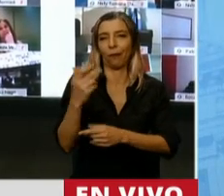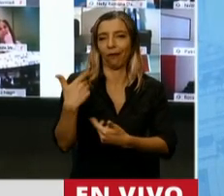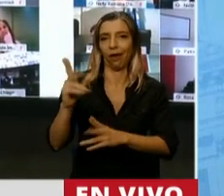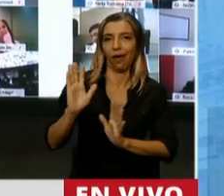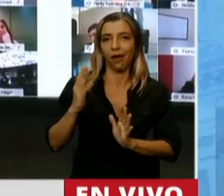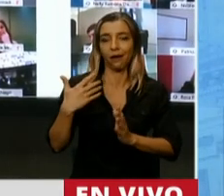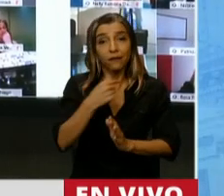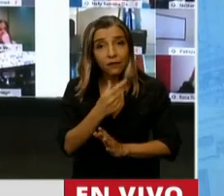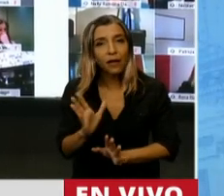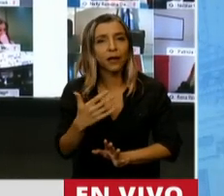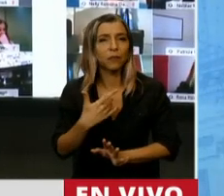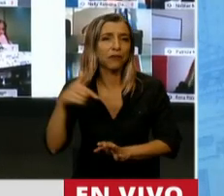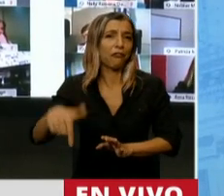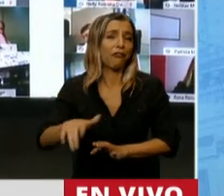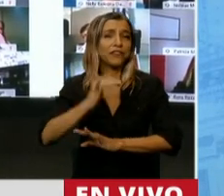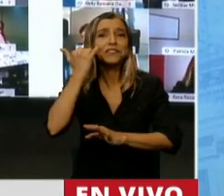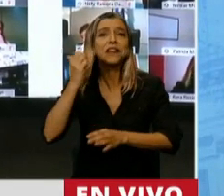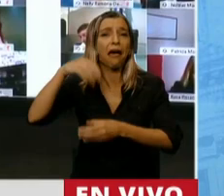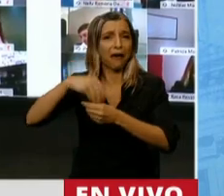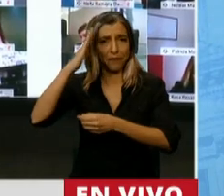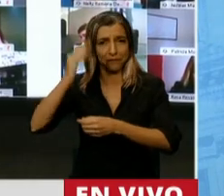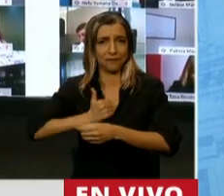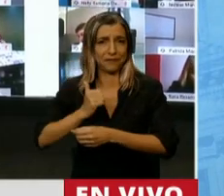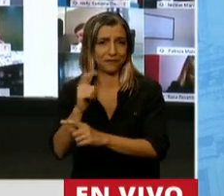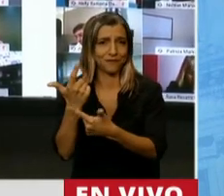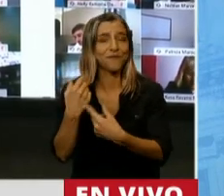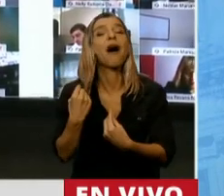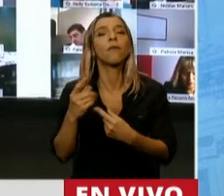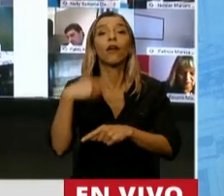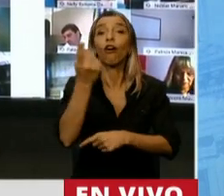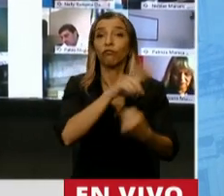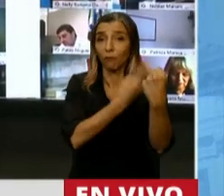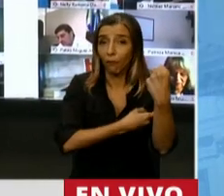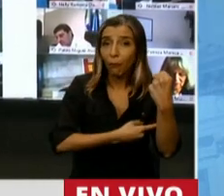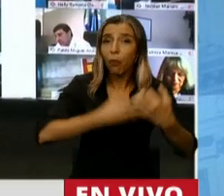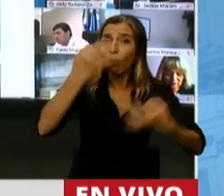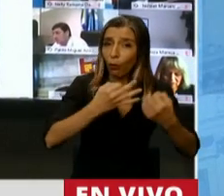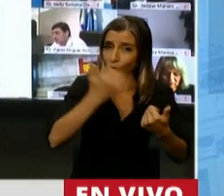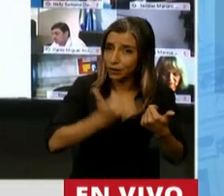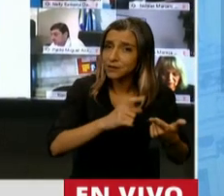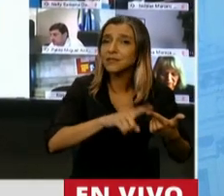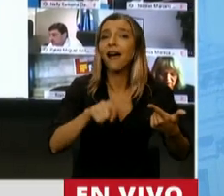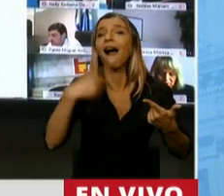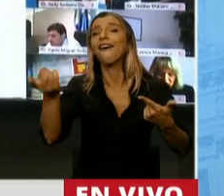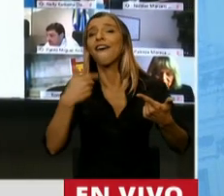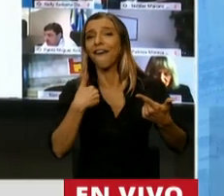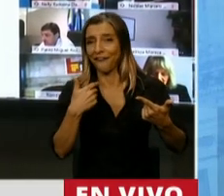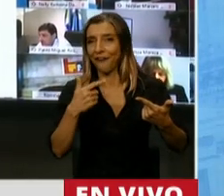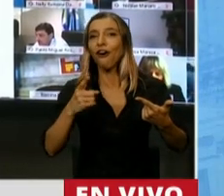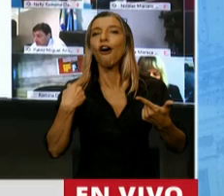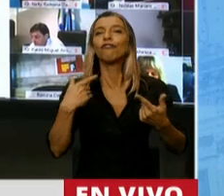ya no se refugian en los cuarteles, pero sí se refugian en sectores del Poder Judicial, sí se refugian detrás de